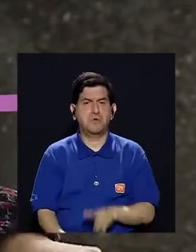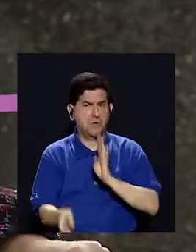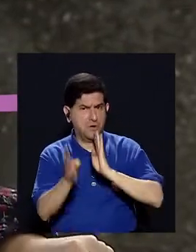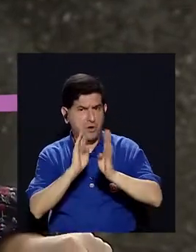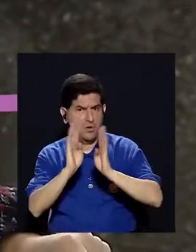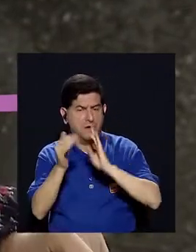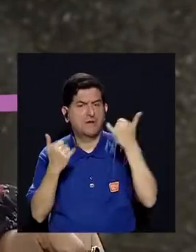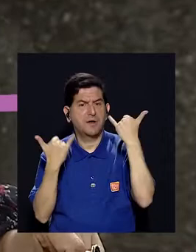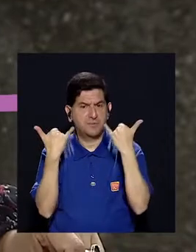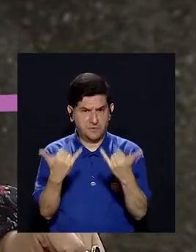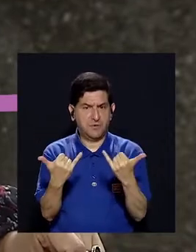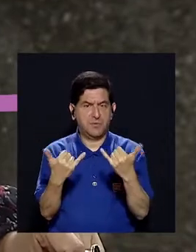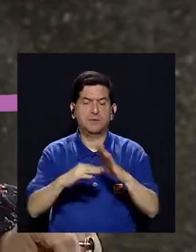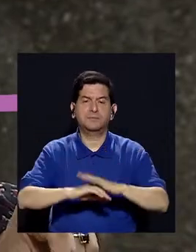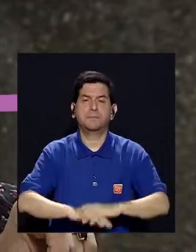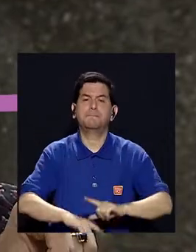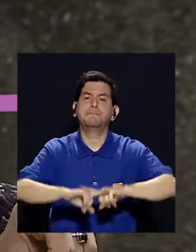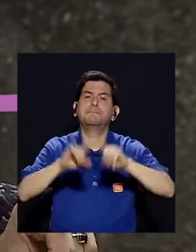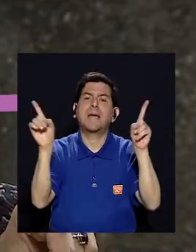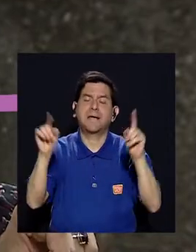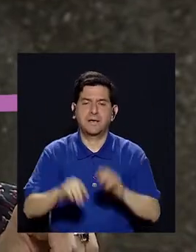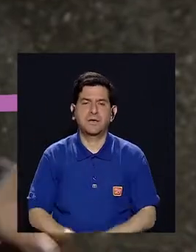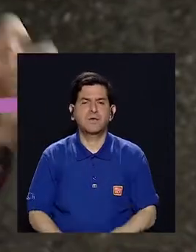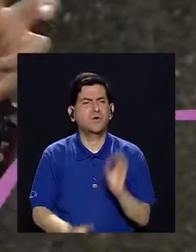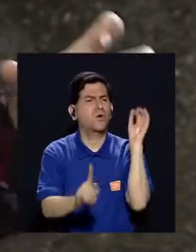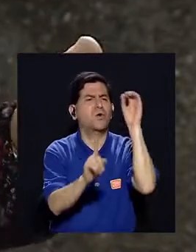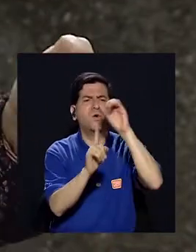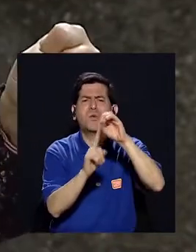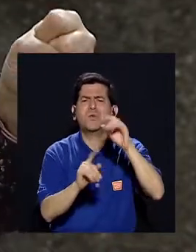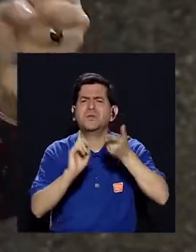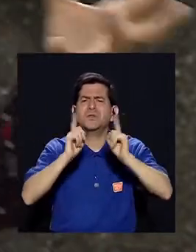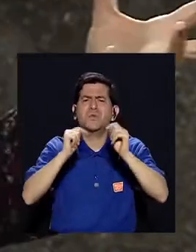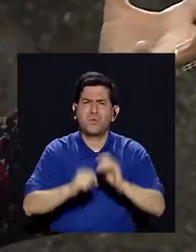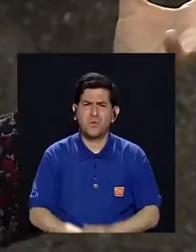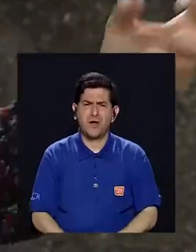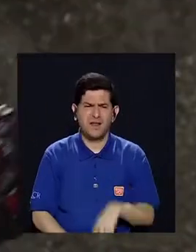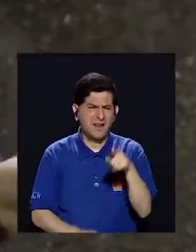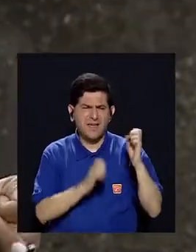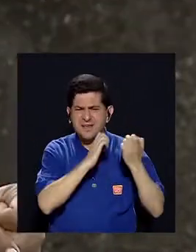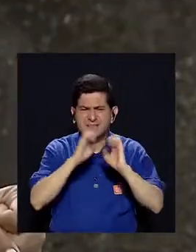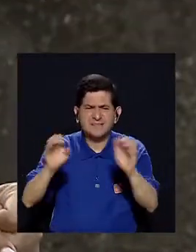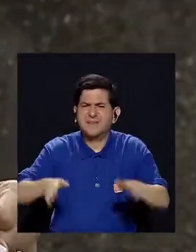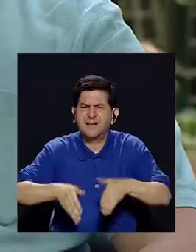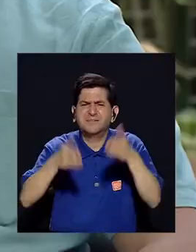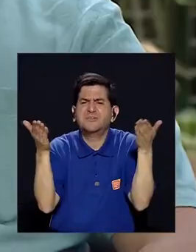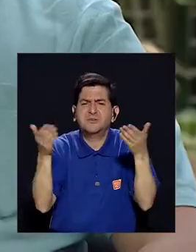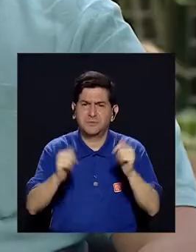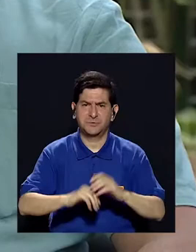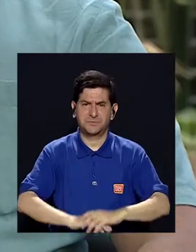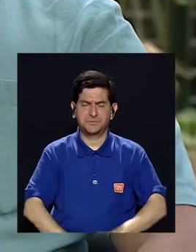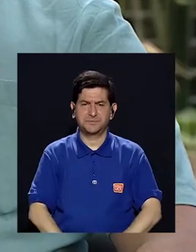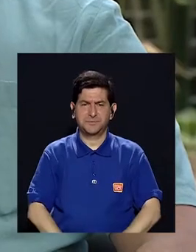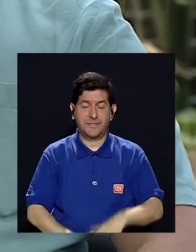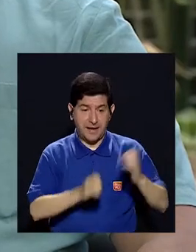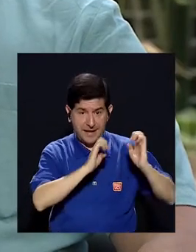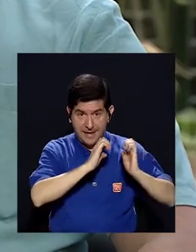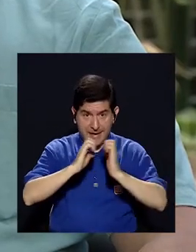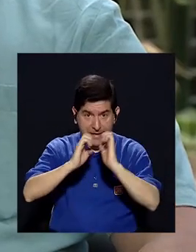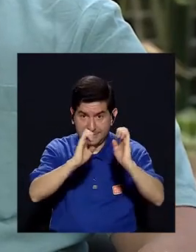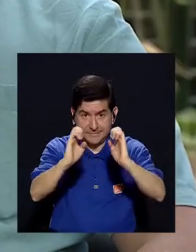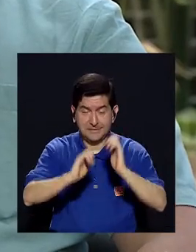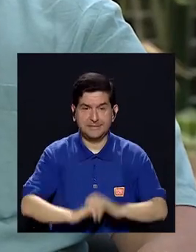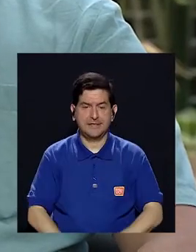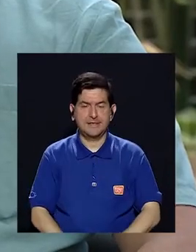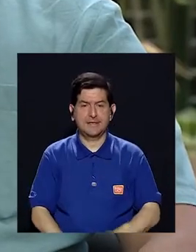que estamos conversando hoy. Correcto. Pero, ¿qué objetivo tiene esto? ¿Cómo es esta estrategia? Sí, esta